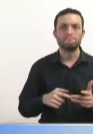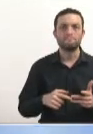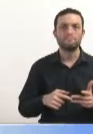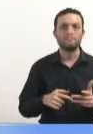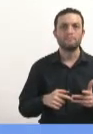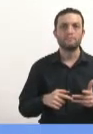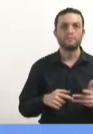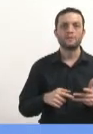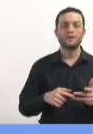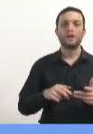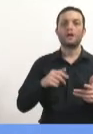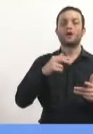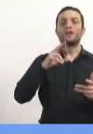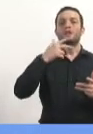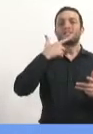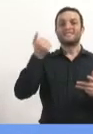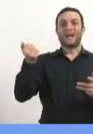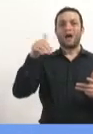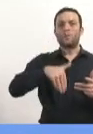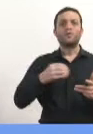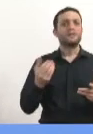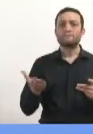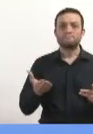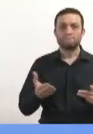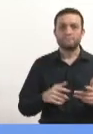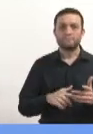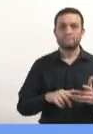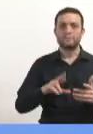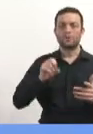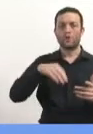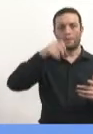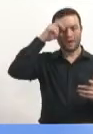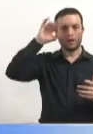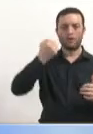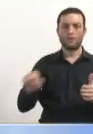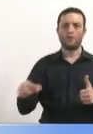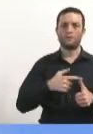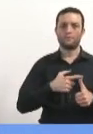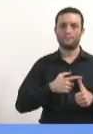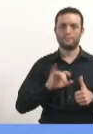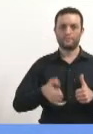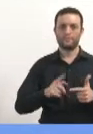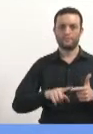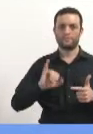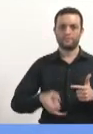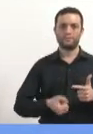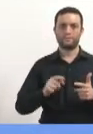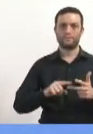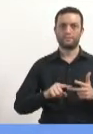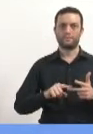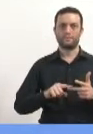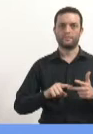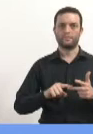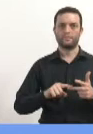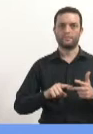rodríguez a su voto romero ausente sea en una afirmativo se apaga afirmativo